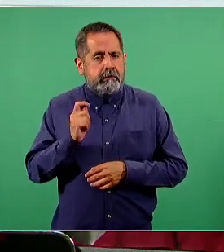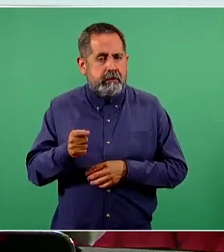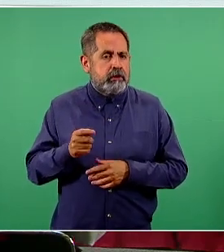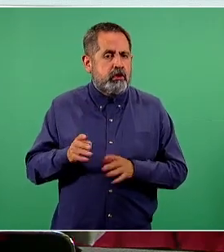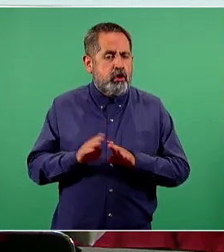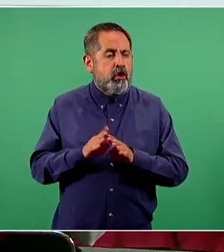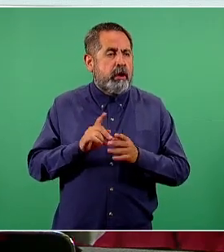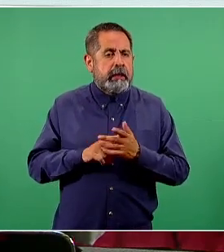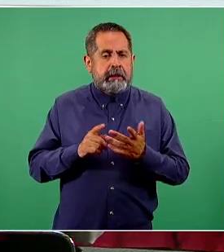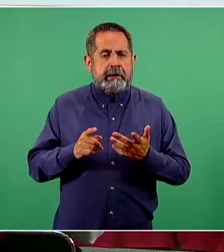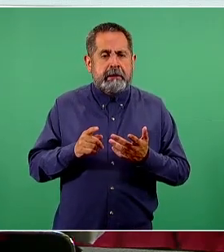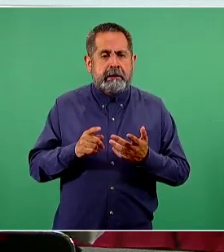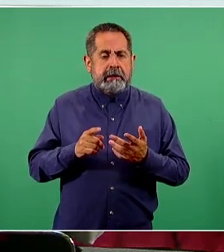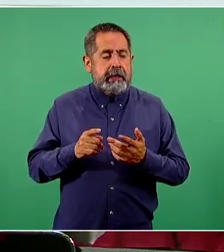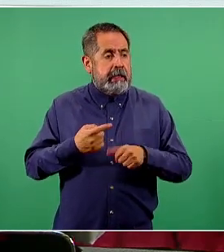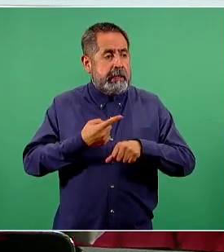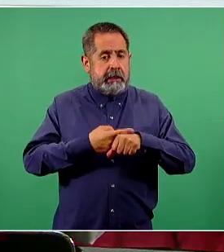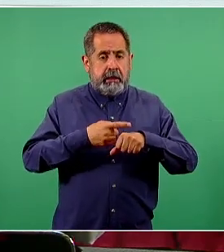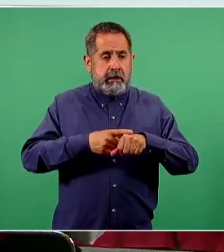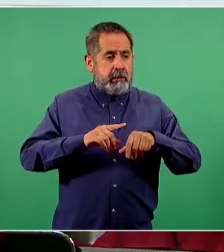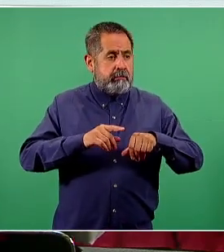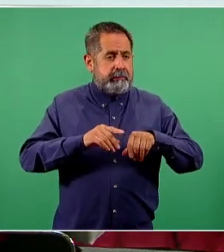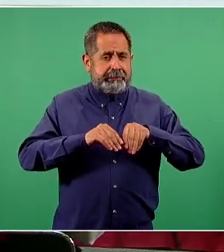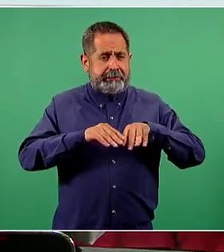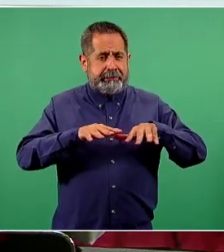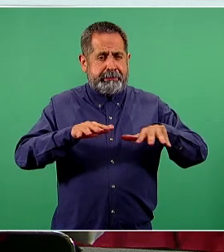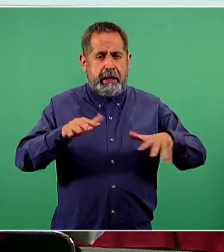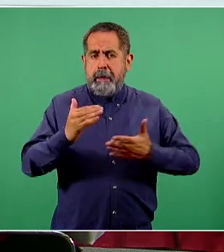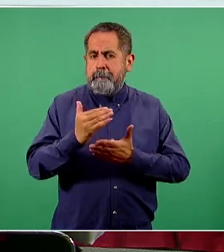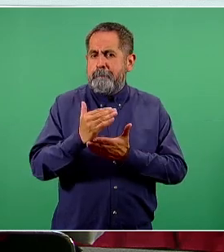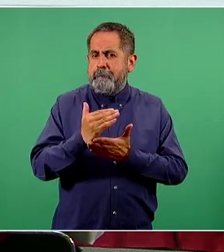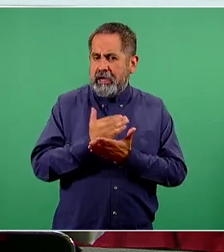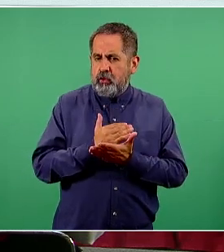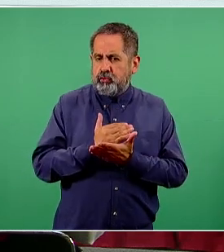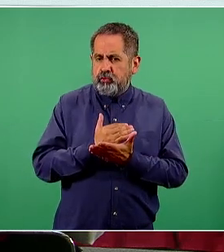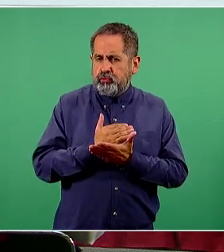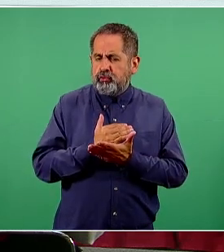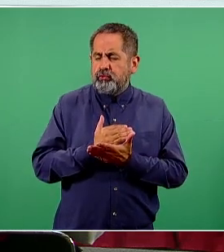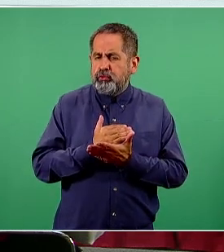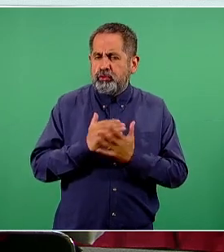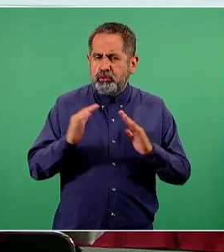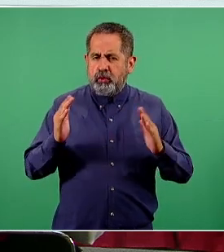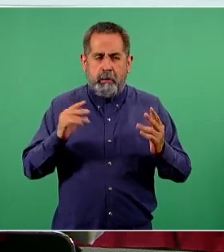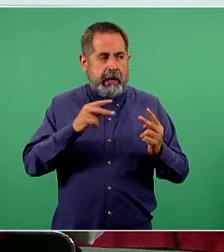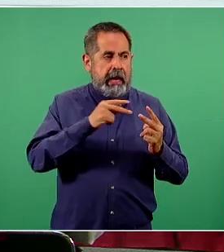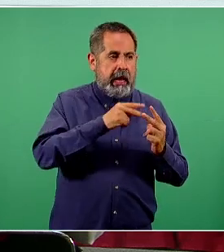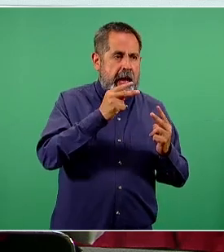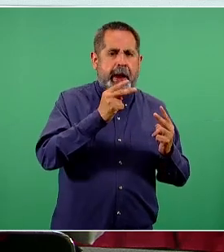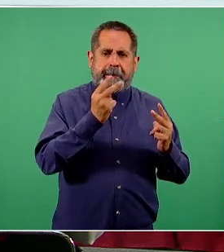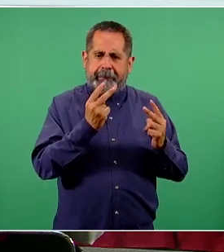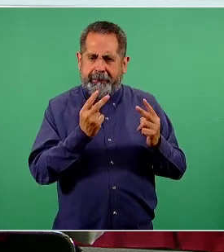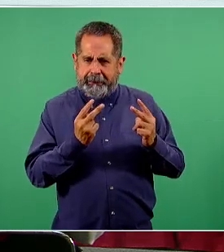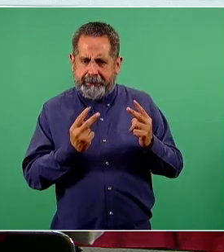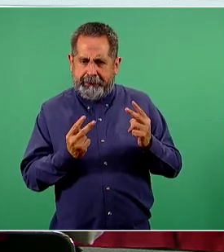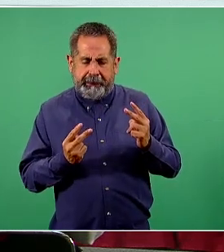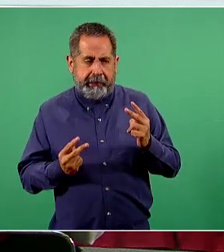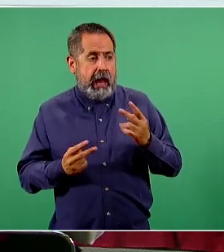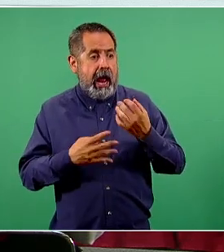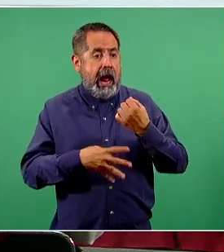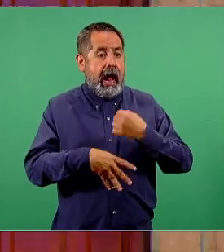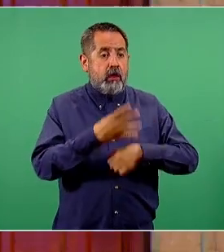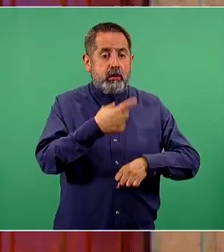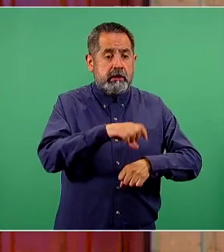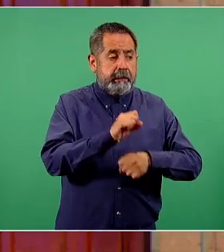una intensidad epidémica baja, concordante con esta disminución de 14 semanas